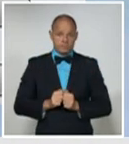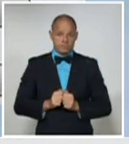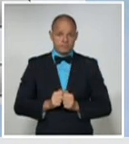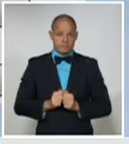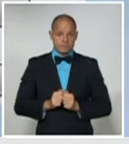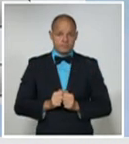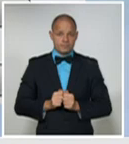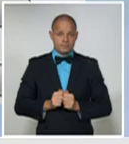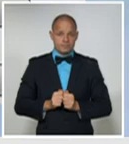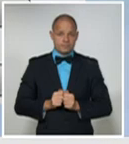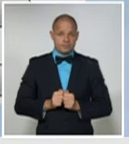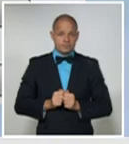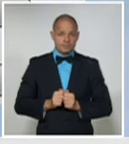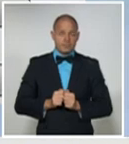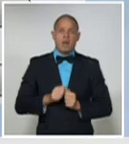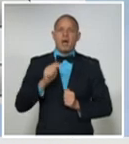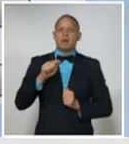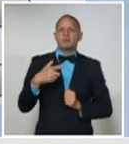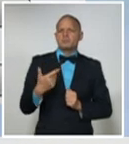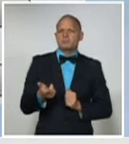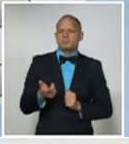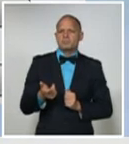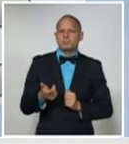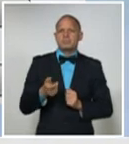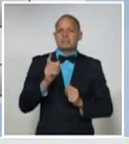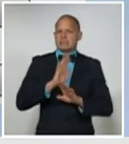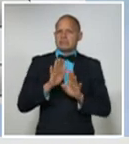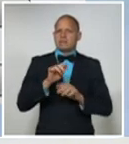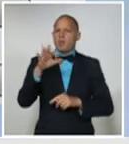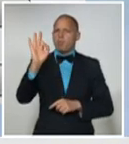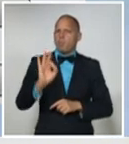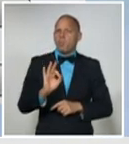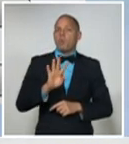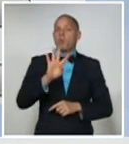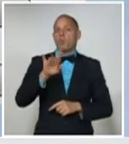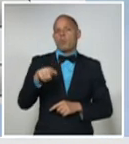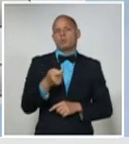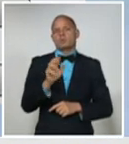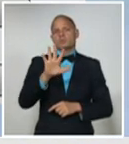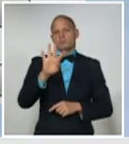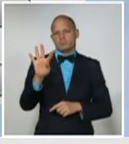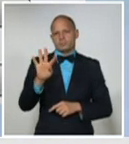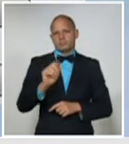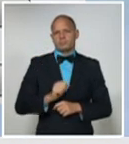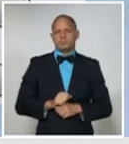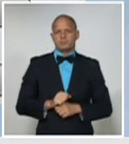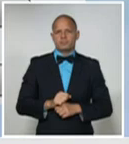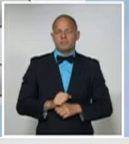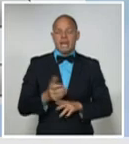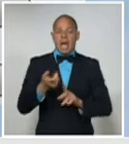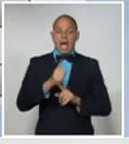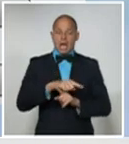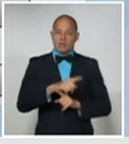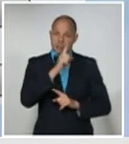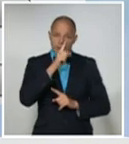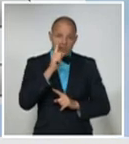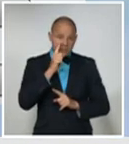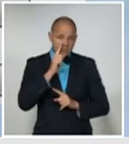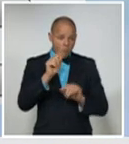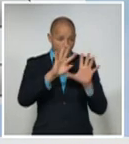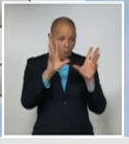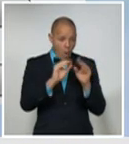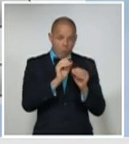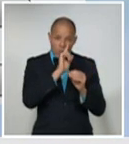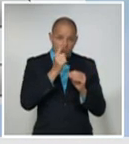da una positividad de un 4,54% de las muestras estudiadas en el día de ayer,